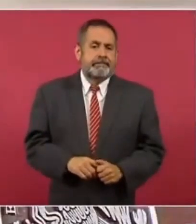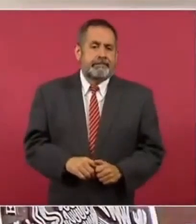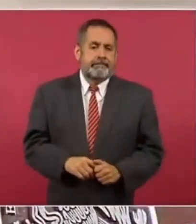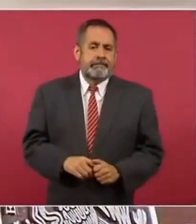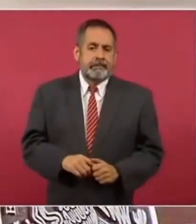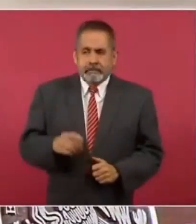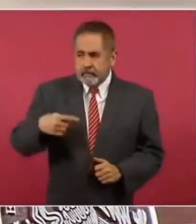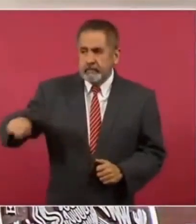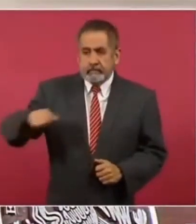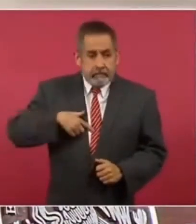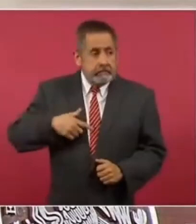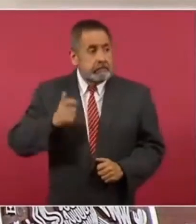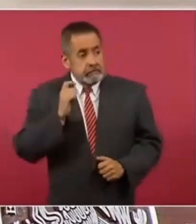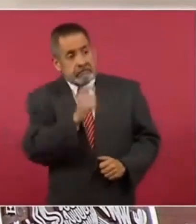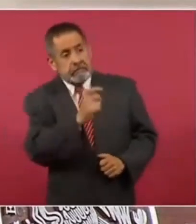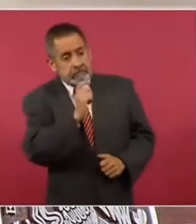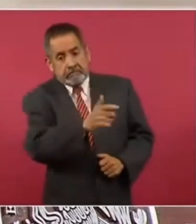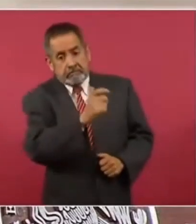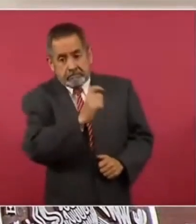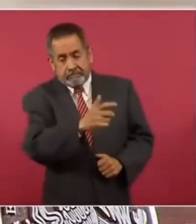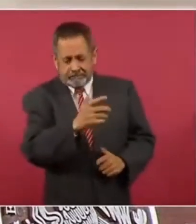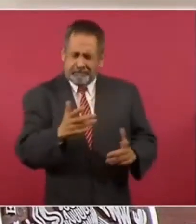que hay que estar pagando